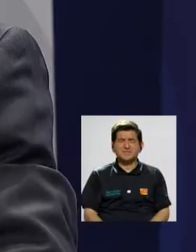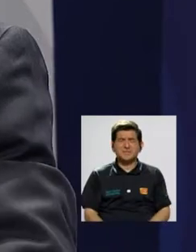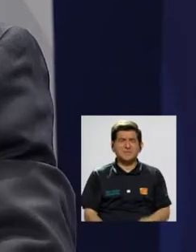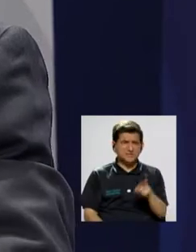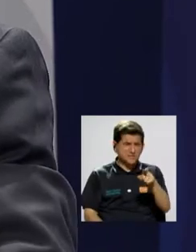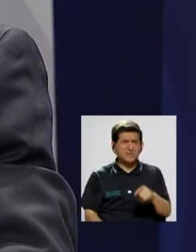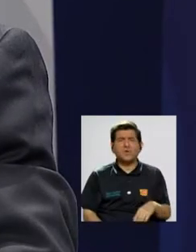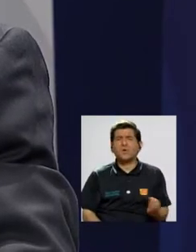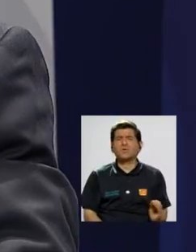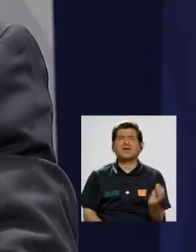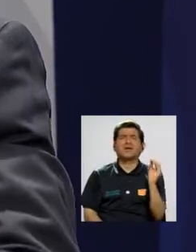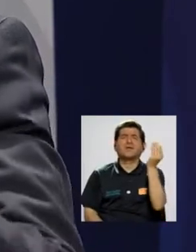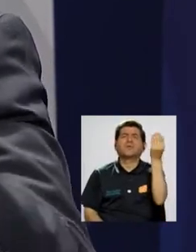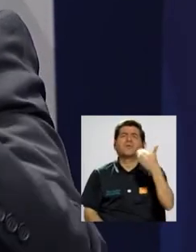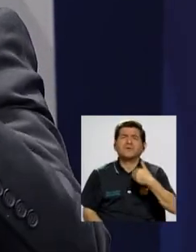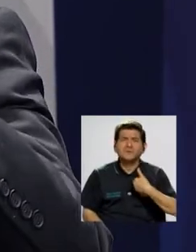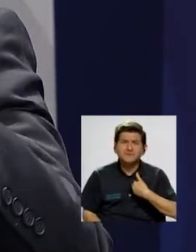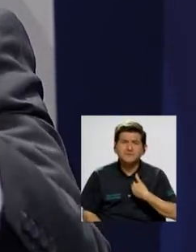Ese montón de jóvenes,